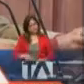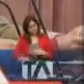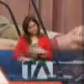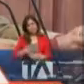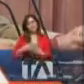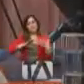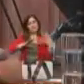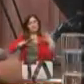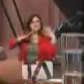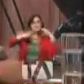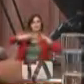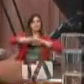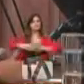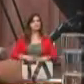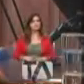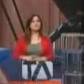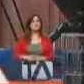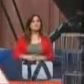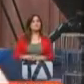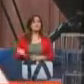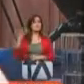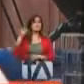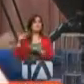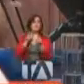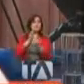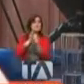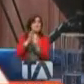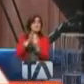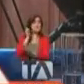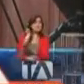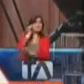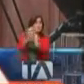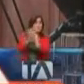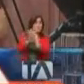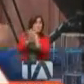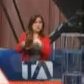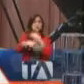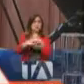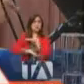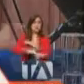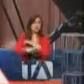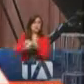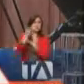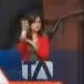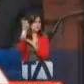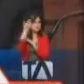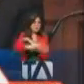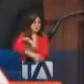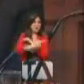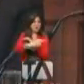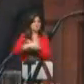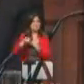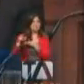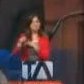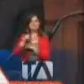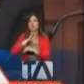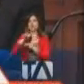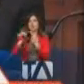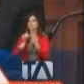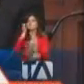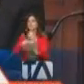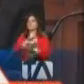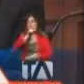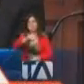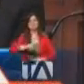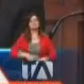proceso revolucionario. Cuando los traidores y los desleales son aquellos que se llevaron el dinero, que están sentenciados. Ellos son los traidores, ellos se